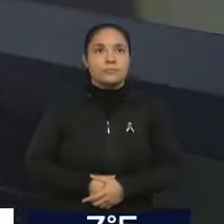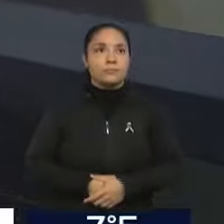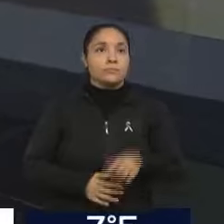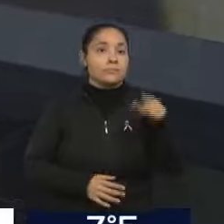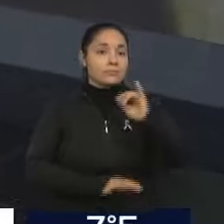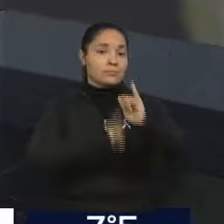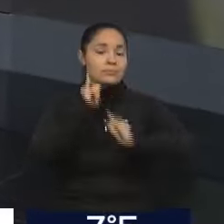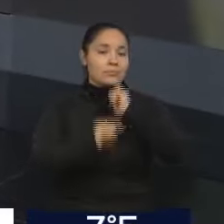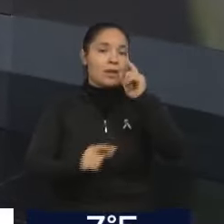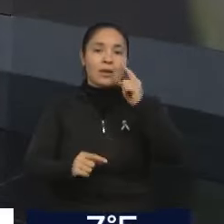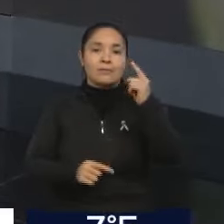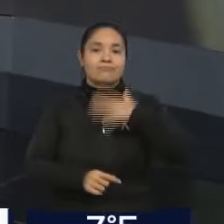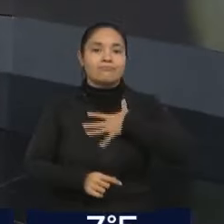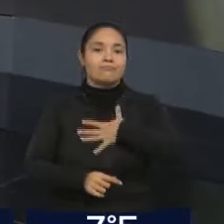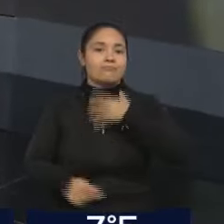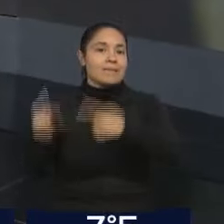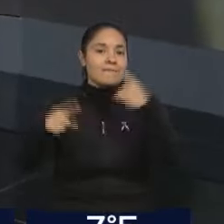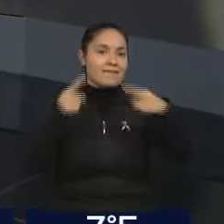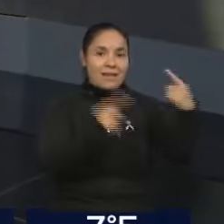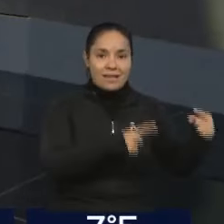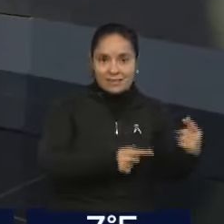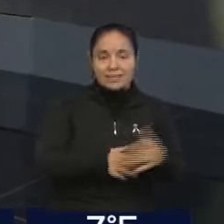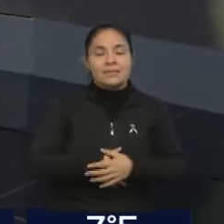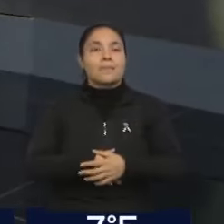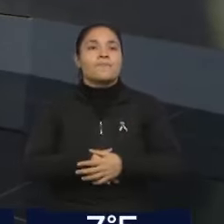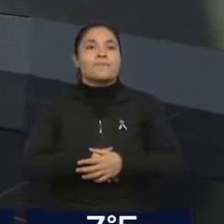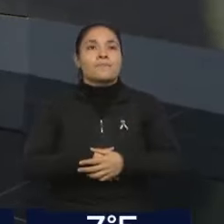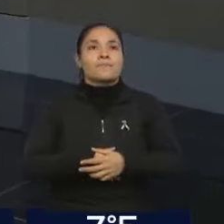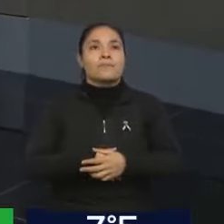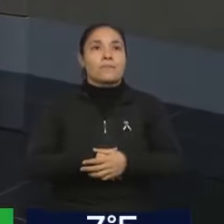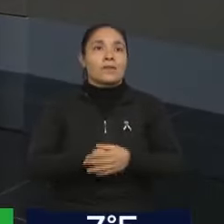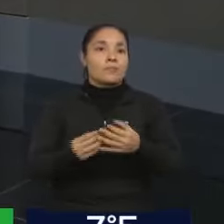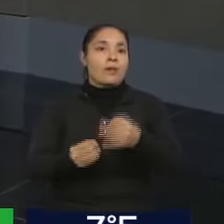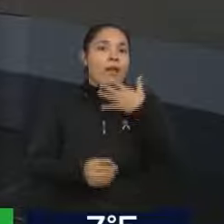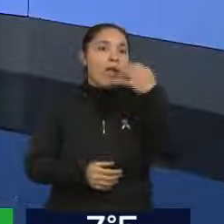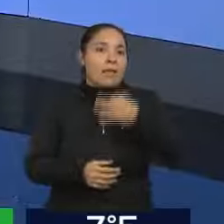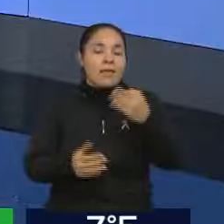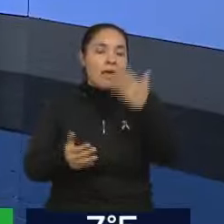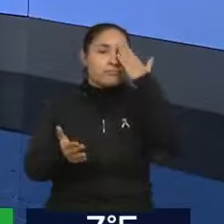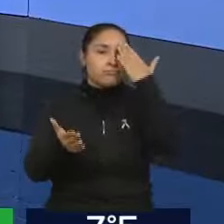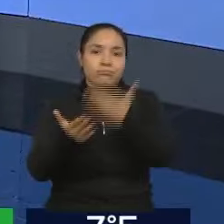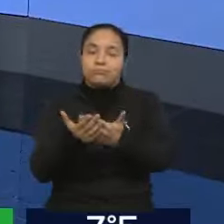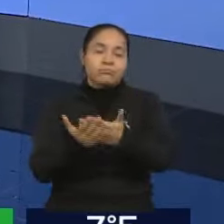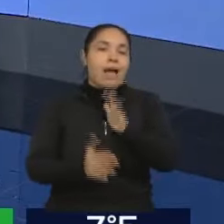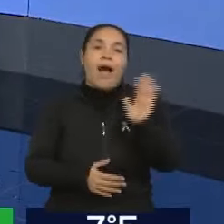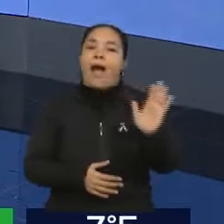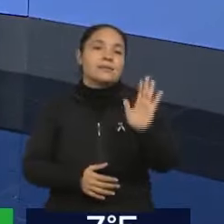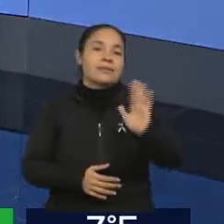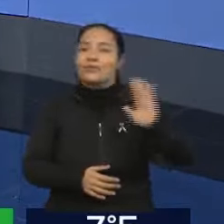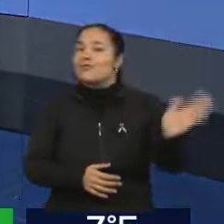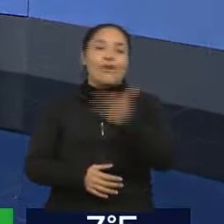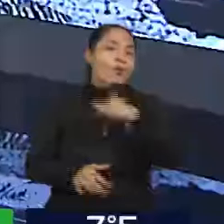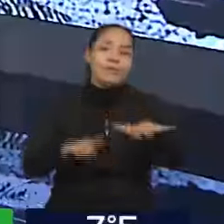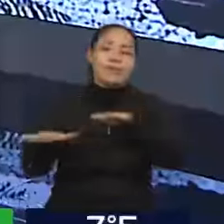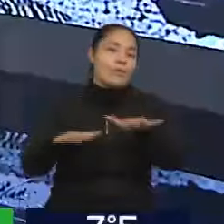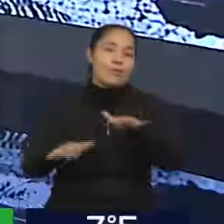Escuchábamos las diversas sensaciones, cómo uno enfrenta una realidad que es inexorable a todos. Sí. Nos toca un poco más a